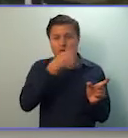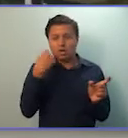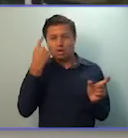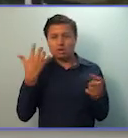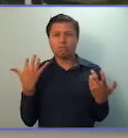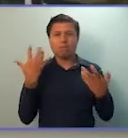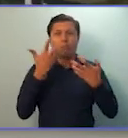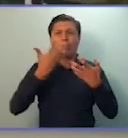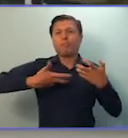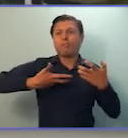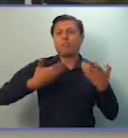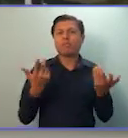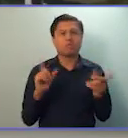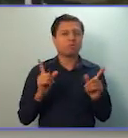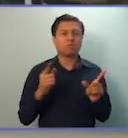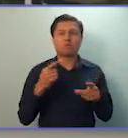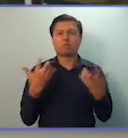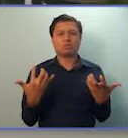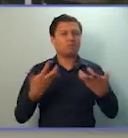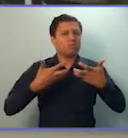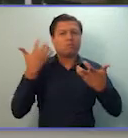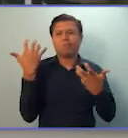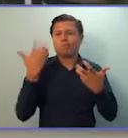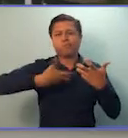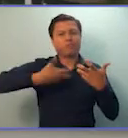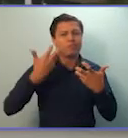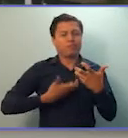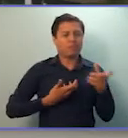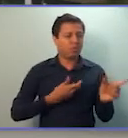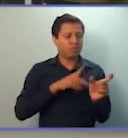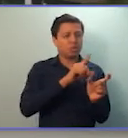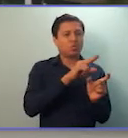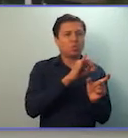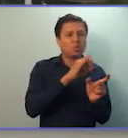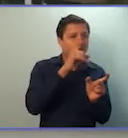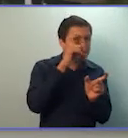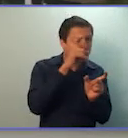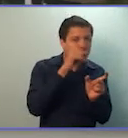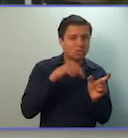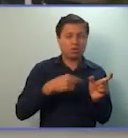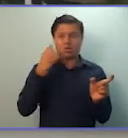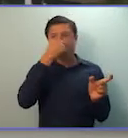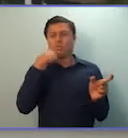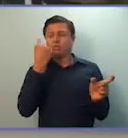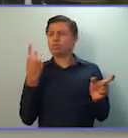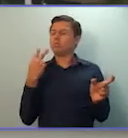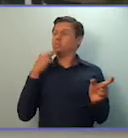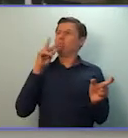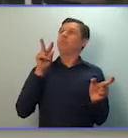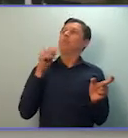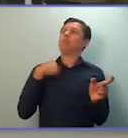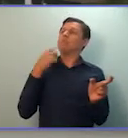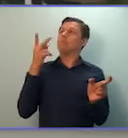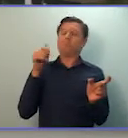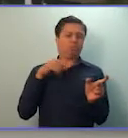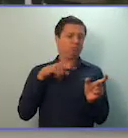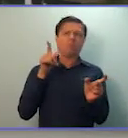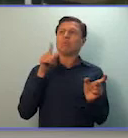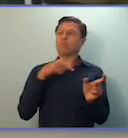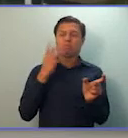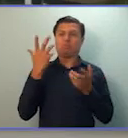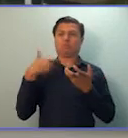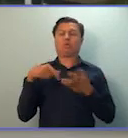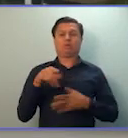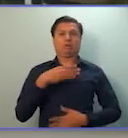no corresponde la fotografía que está en el tuit con la apariencia de la persona que lo porte entonces aquí nosotros tenemos